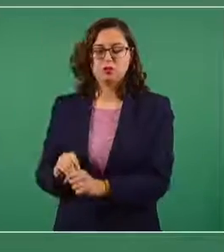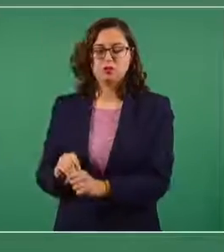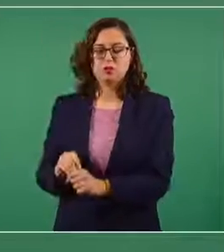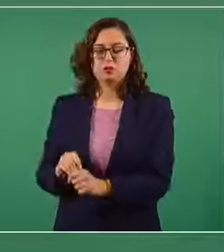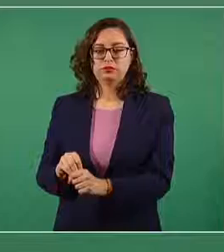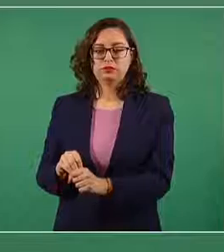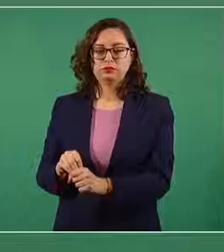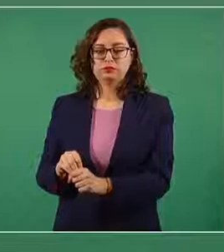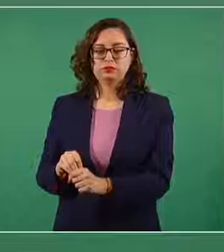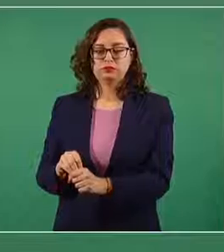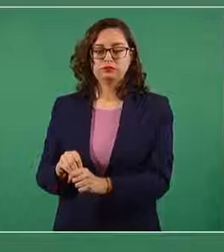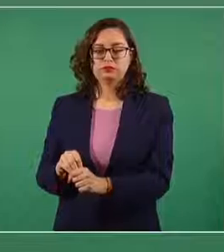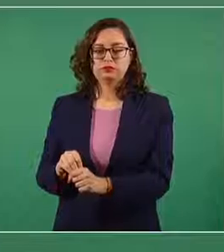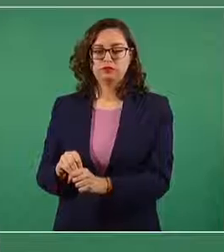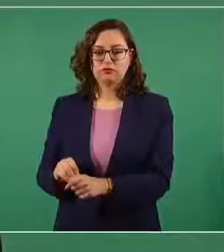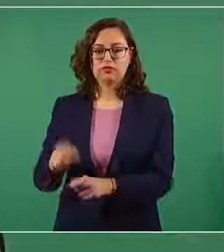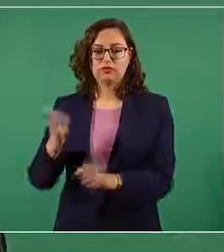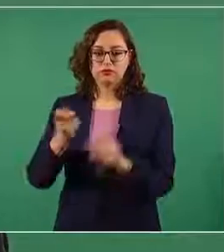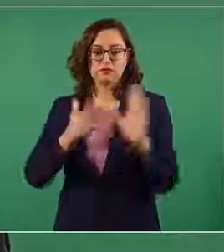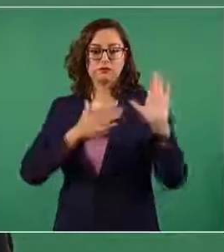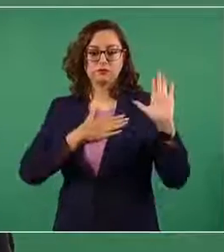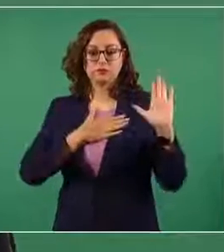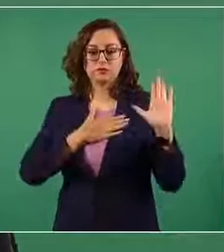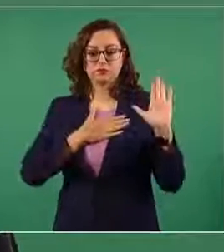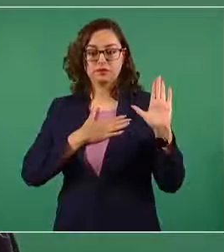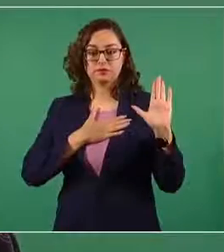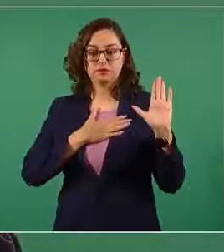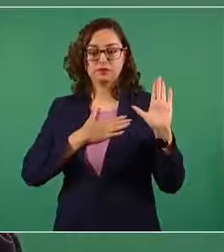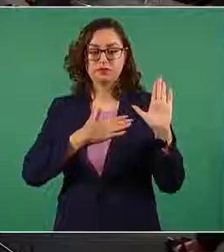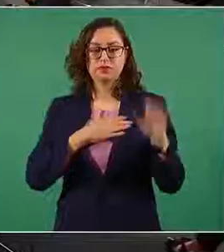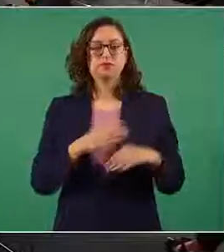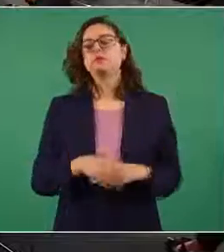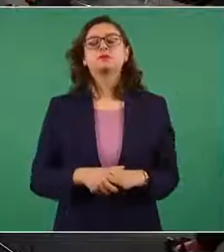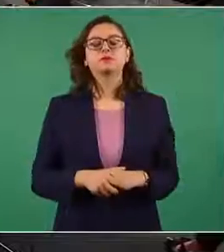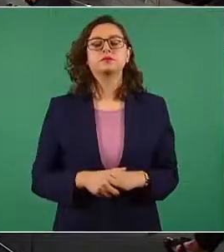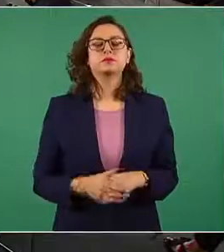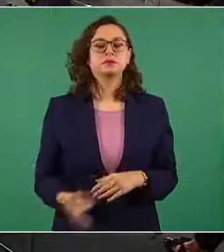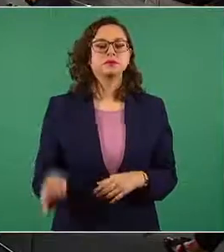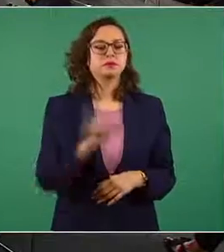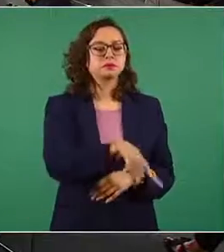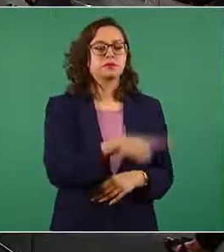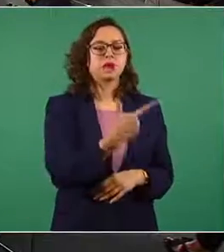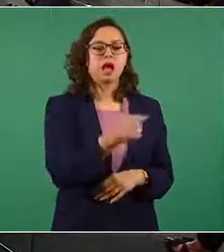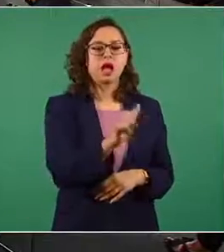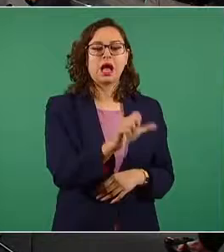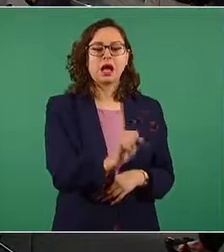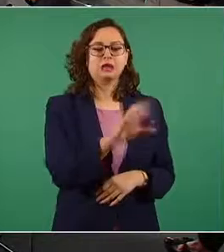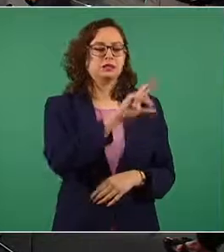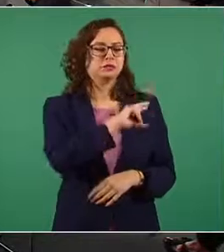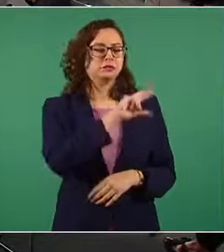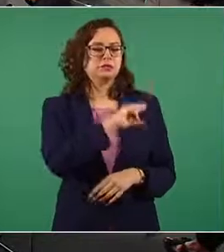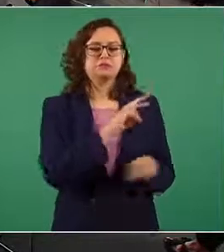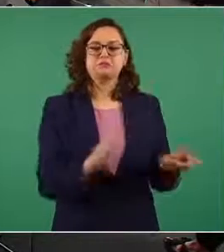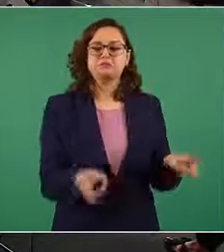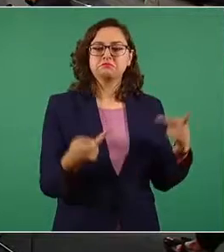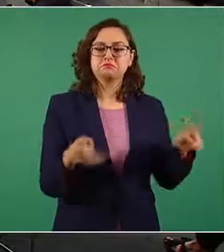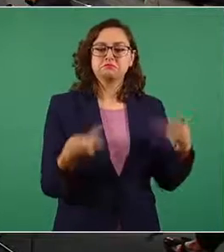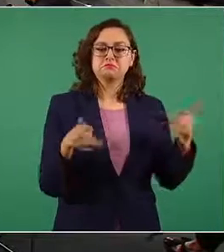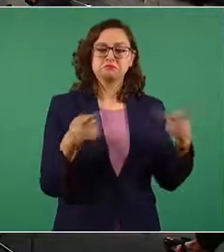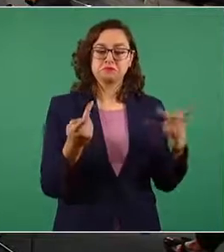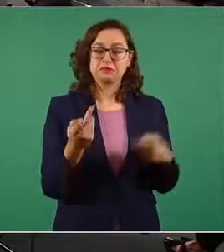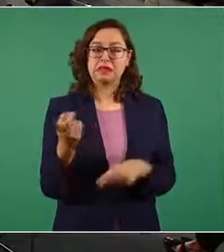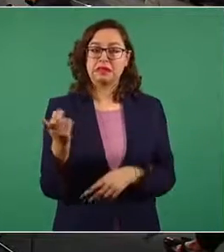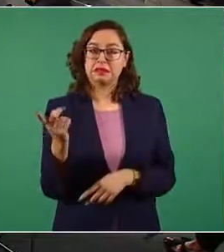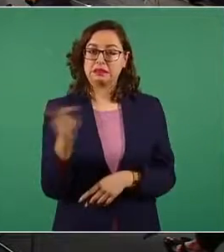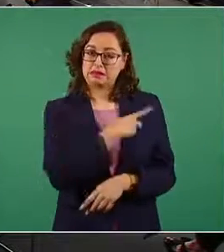Ese es el compromiso que se está haciendo. En el caso de las gaseras que ya están operando, ¿podrían ampliarse los operativos